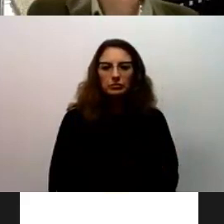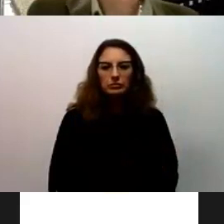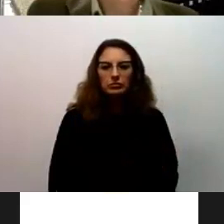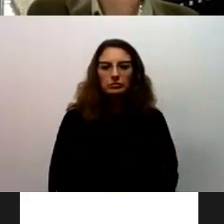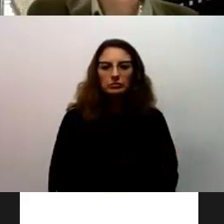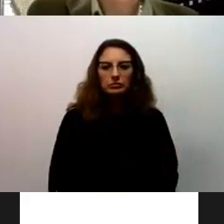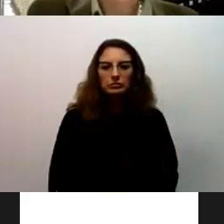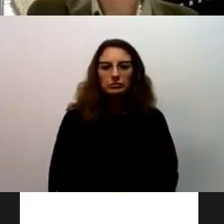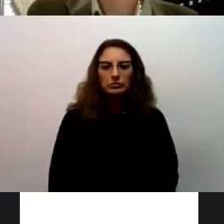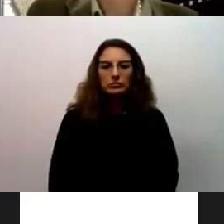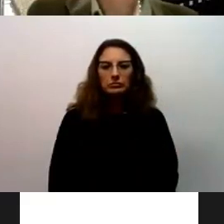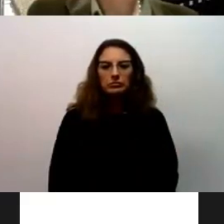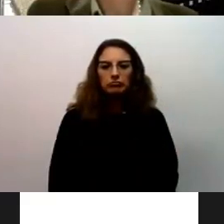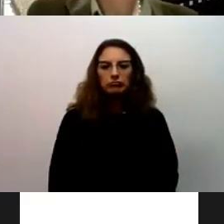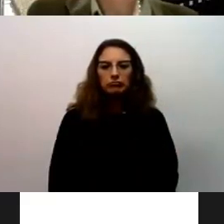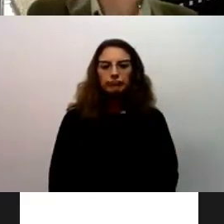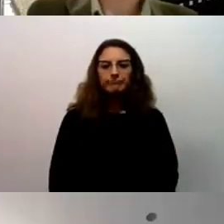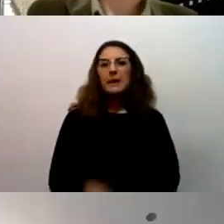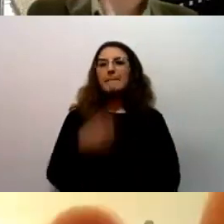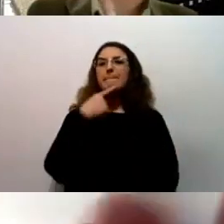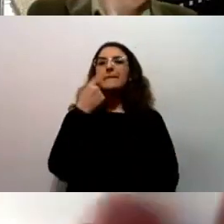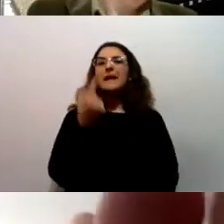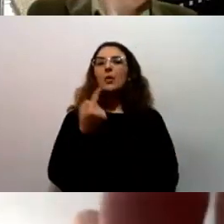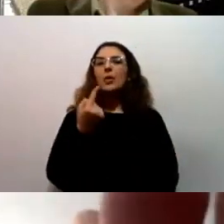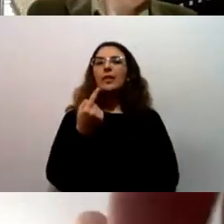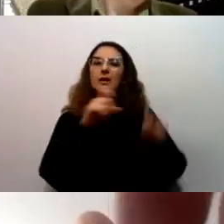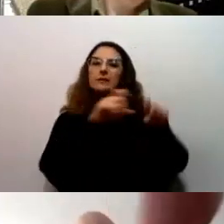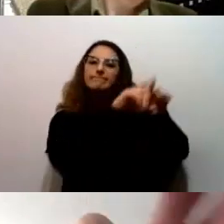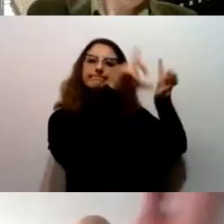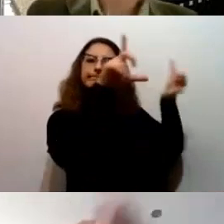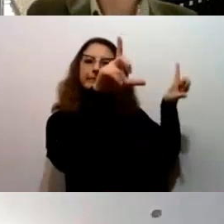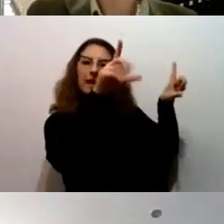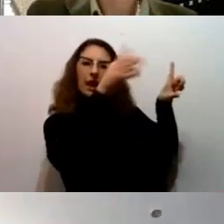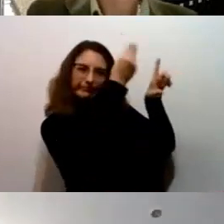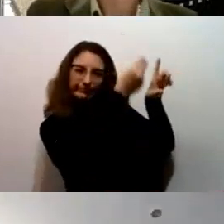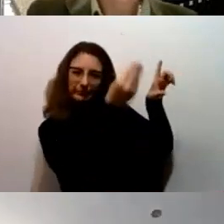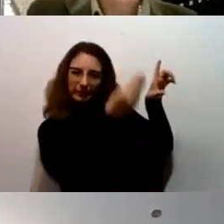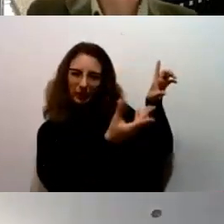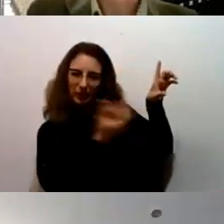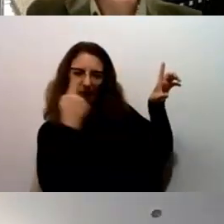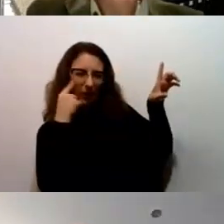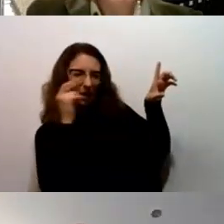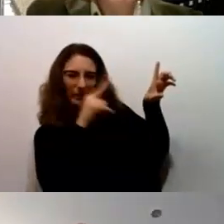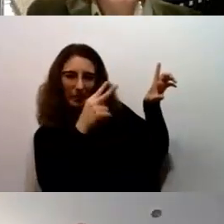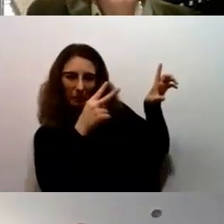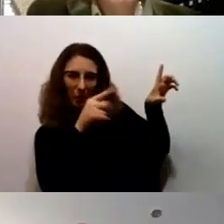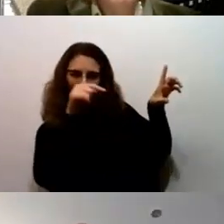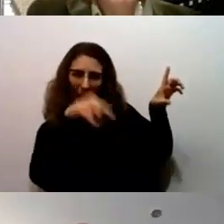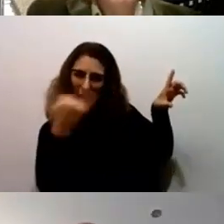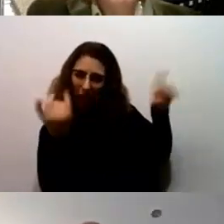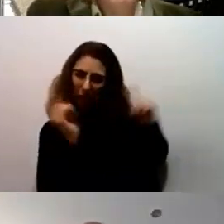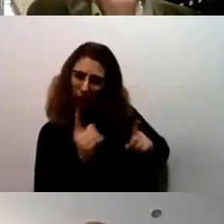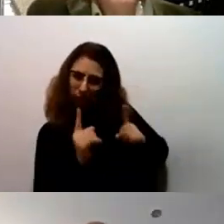Sí. Dice, pregunta si los gráficos que recién vimos, si están vigentes o si son de